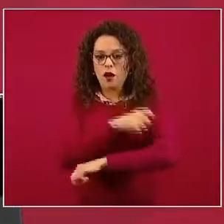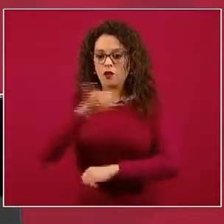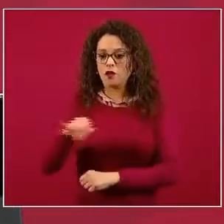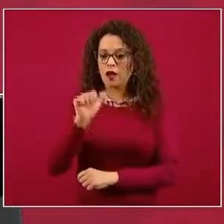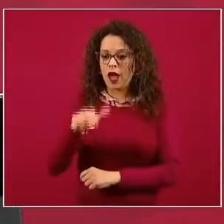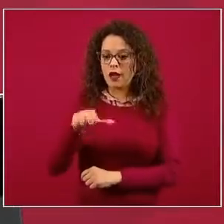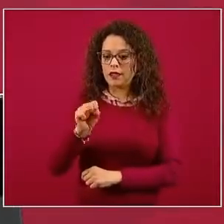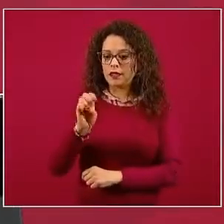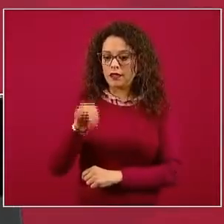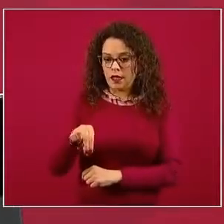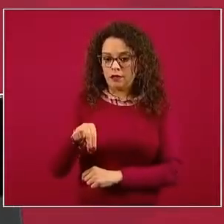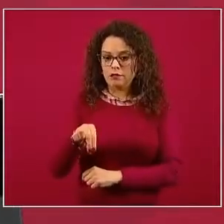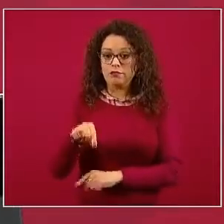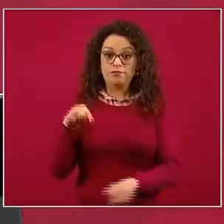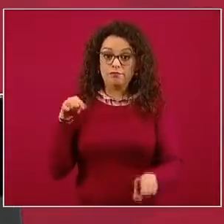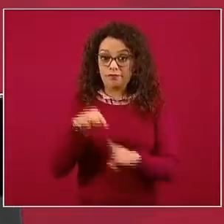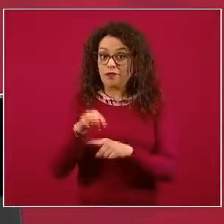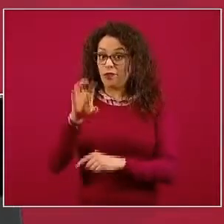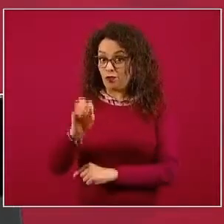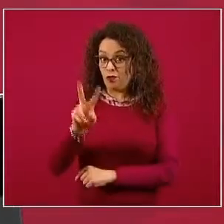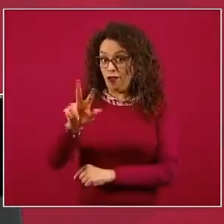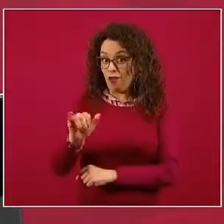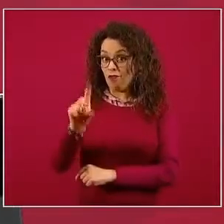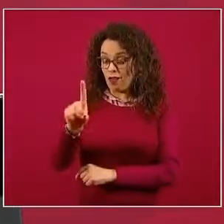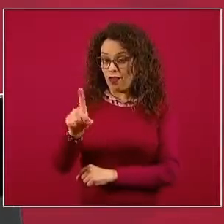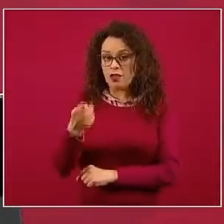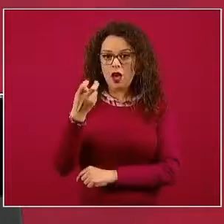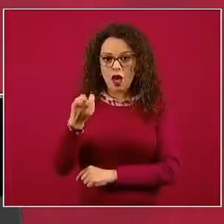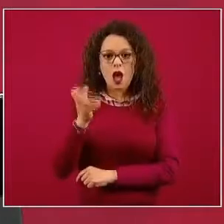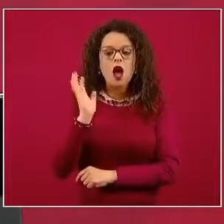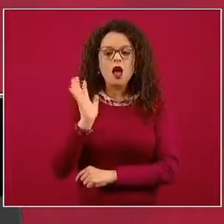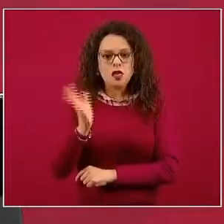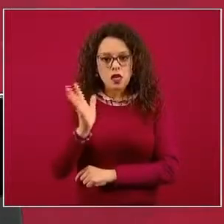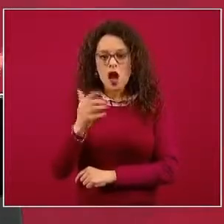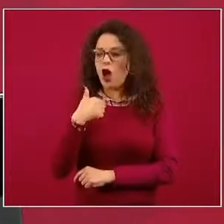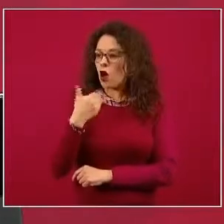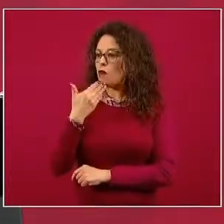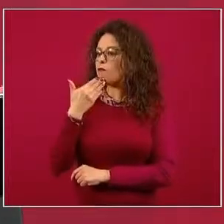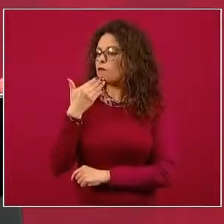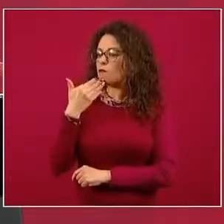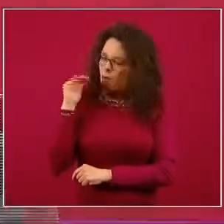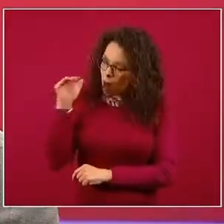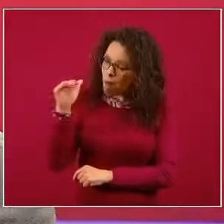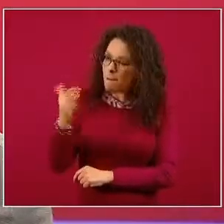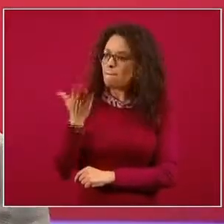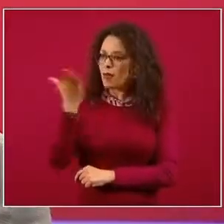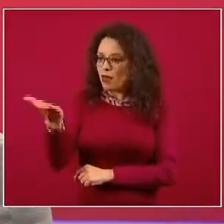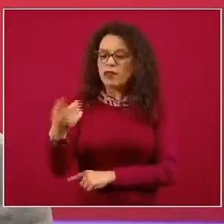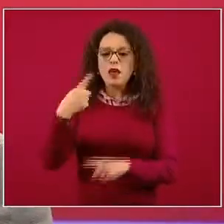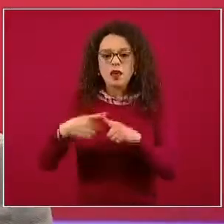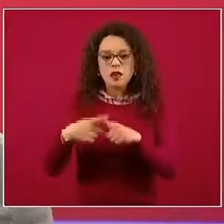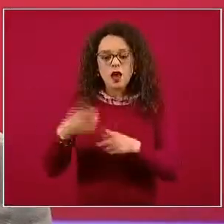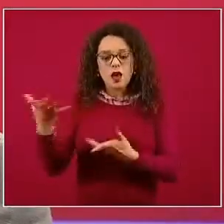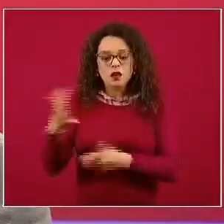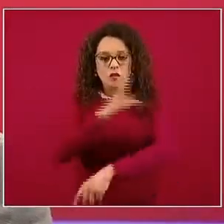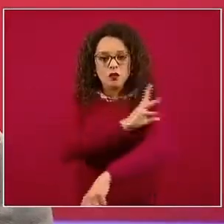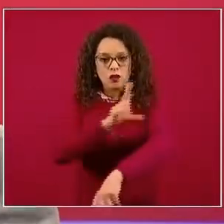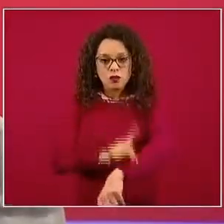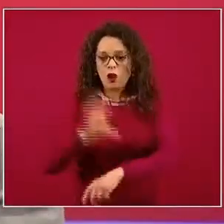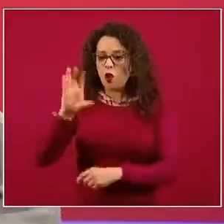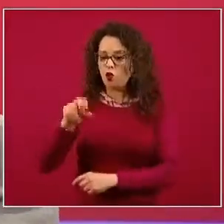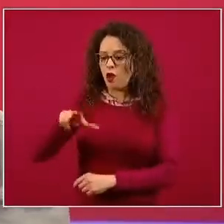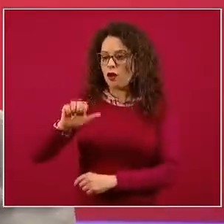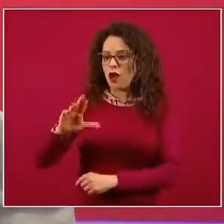el COVID, y esto se lo habíamos pedido que lo coordinara CONACYT. Entonces la doctora Álvarez